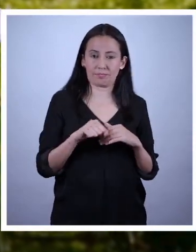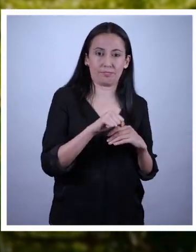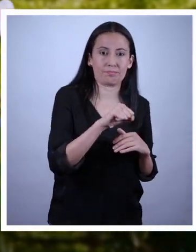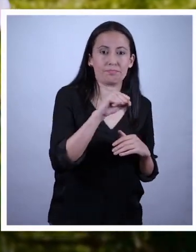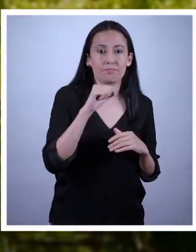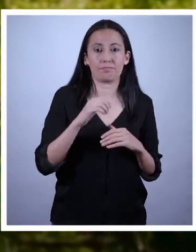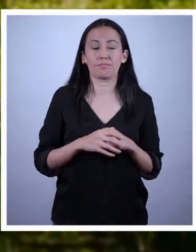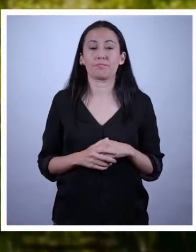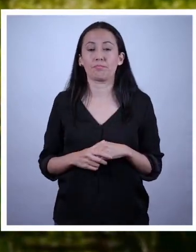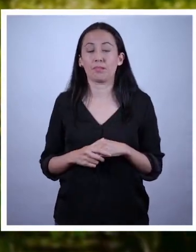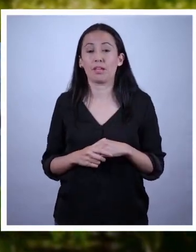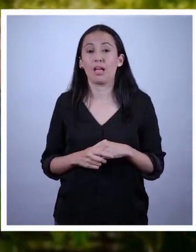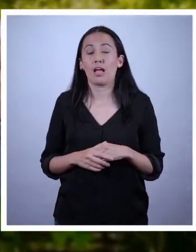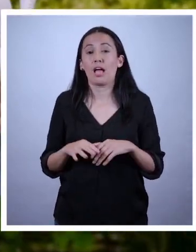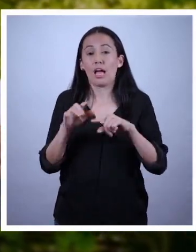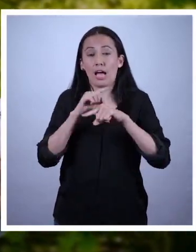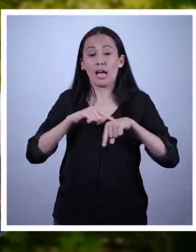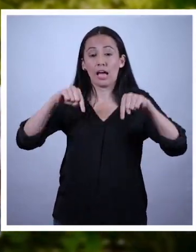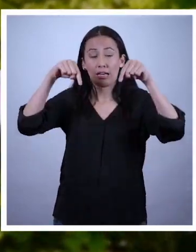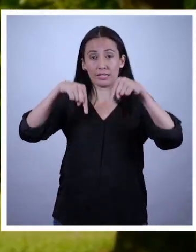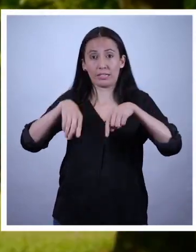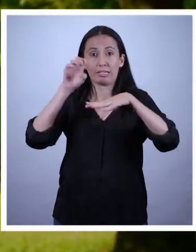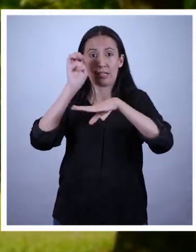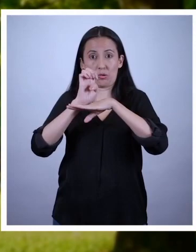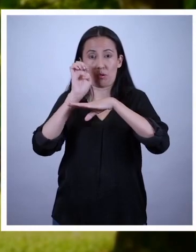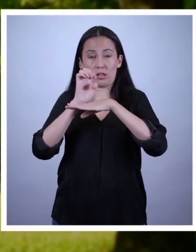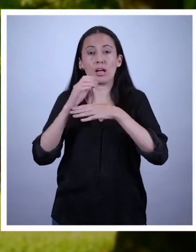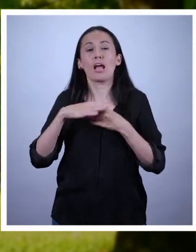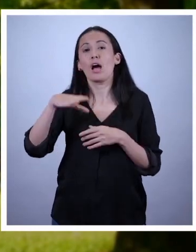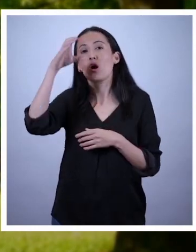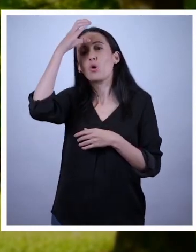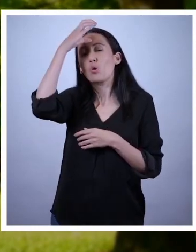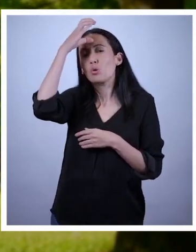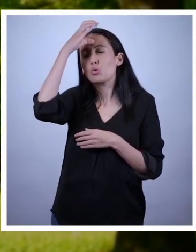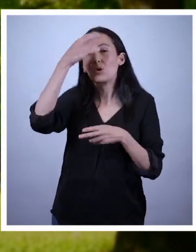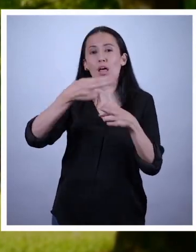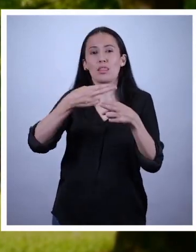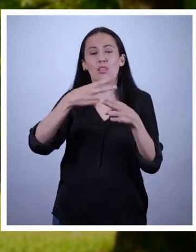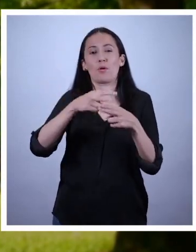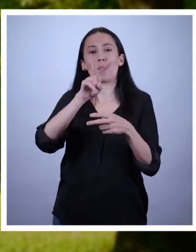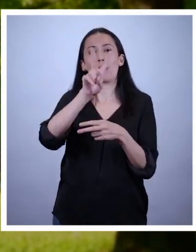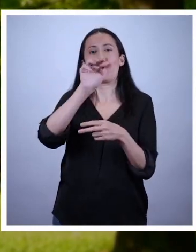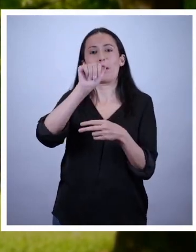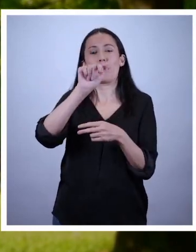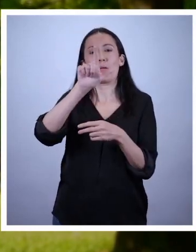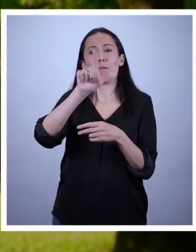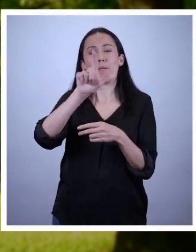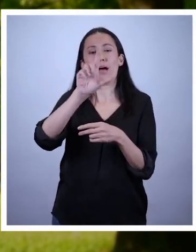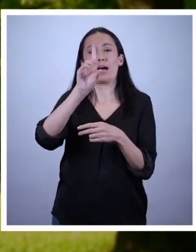caza, llevada a cabo por partidas de hombres. En nuestro país, fue la cultura Valdivia,